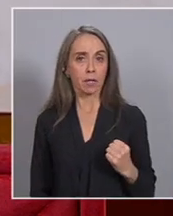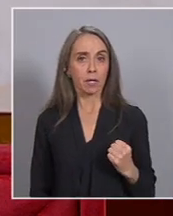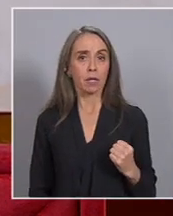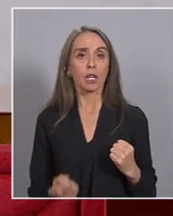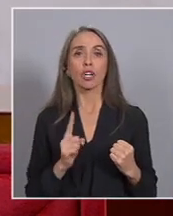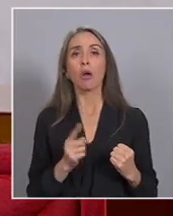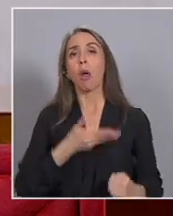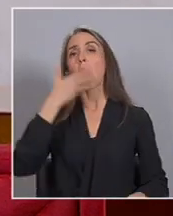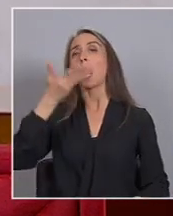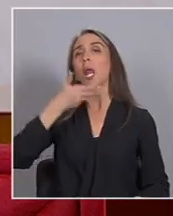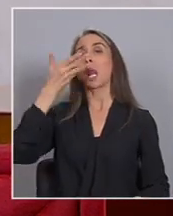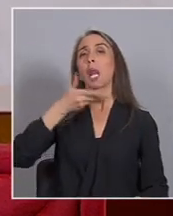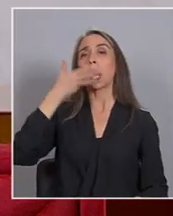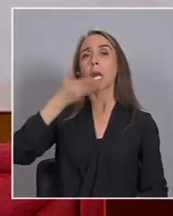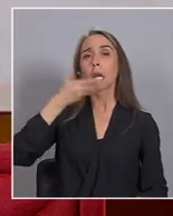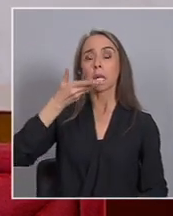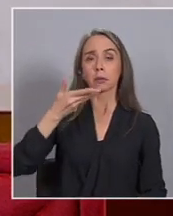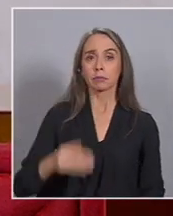pero no con demagogia.